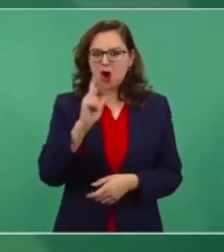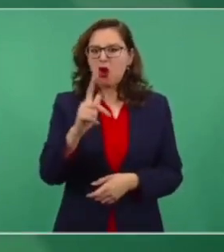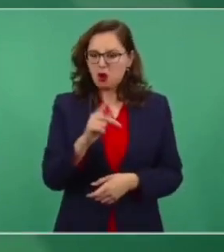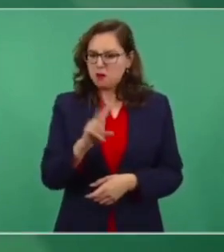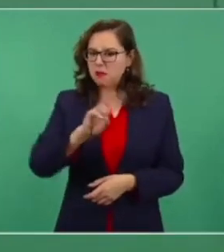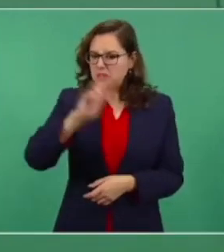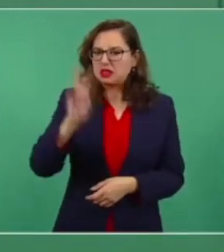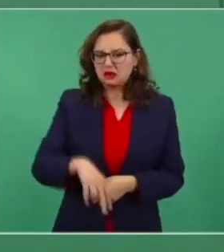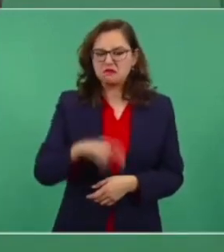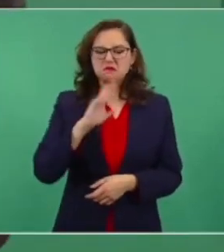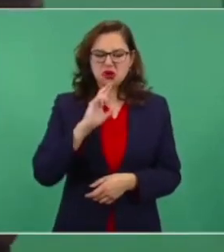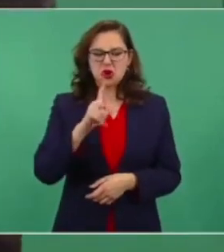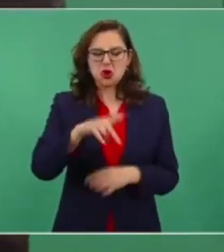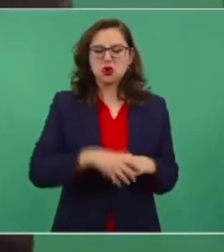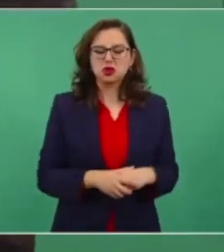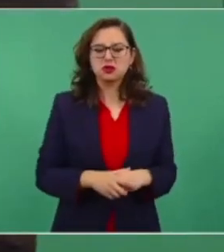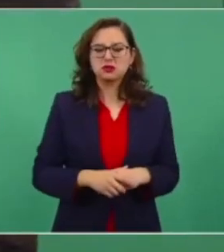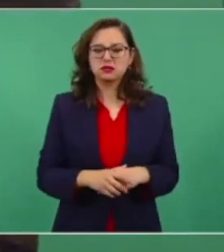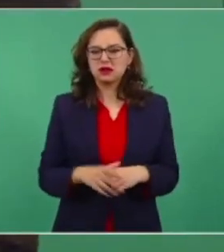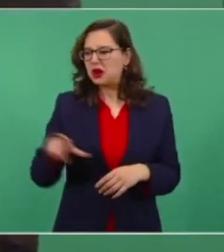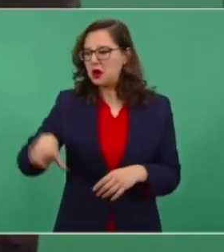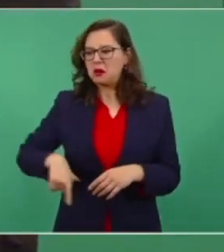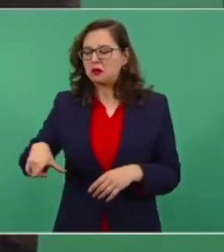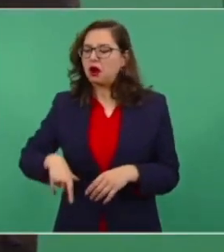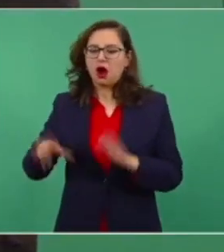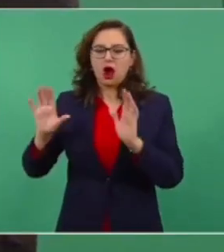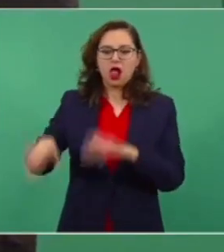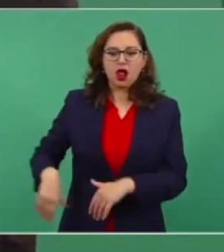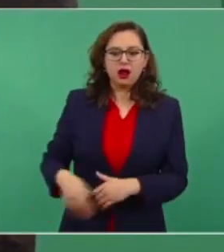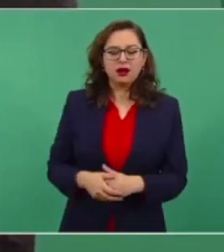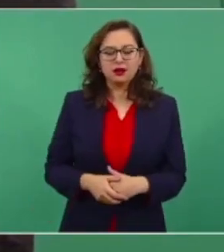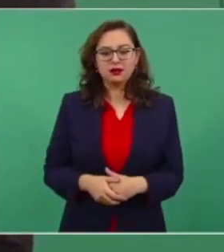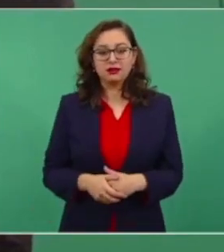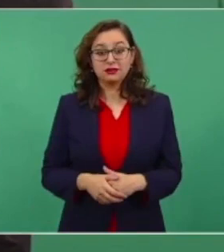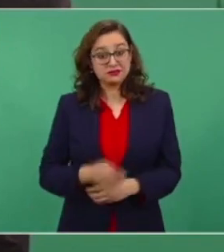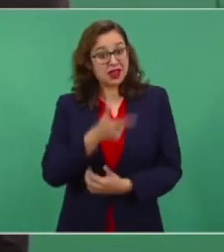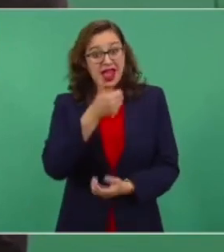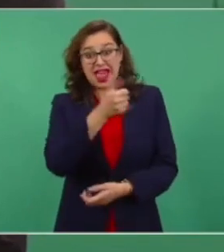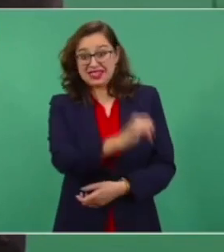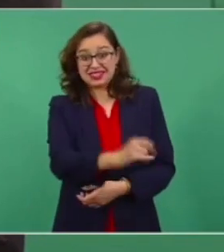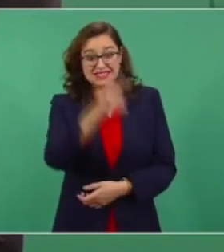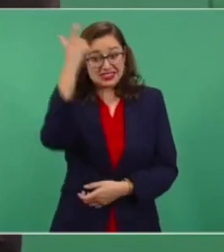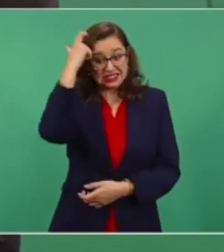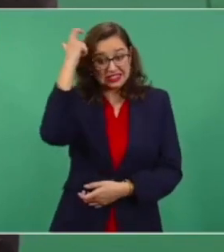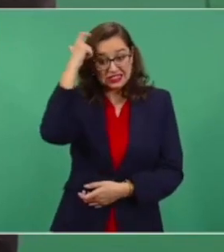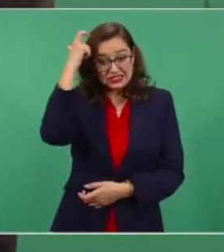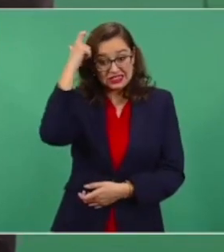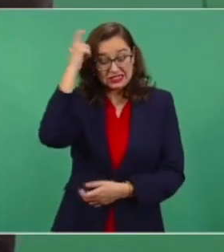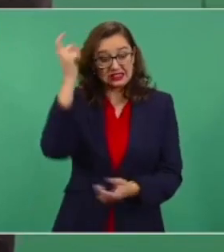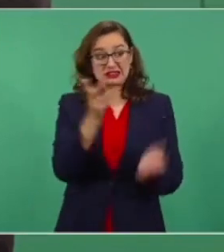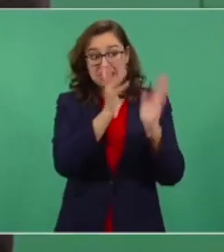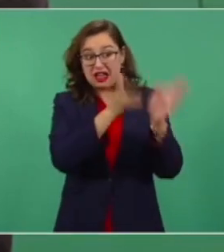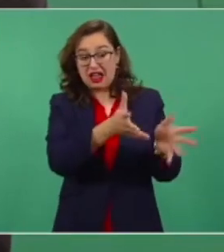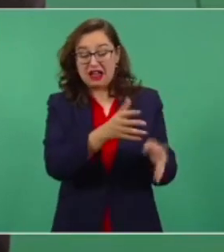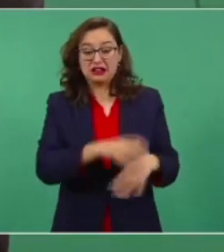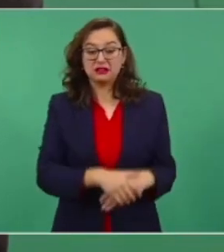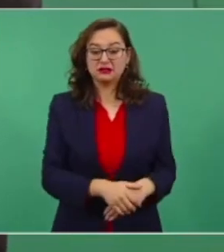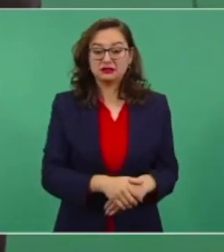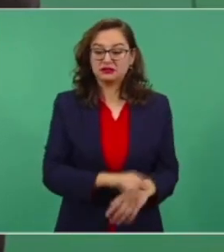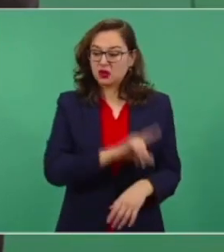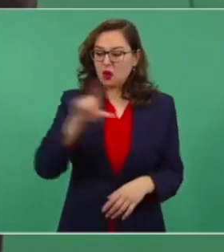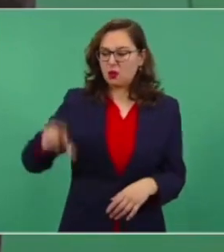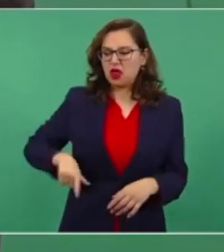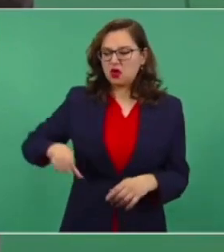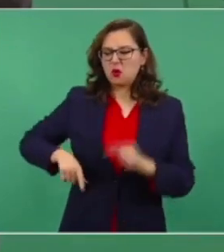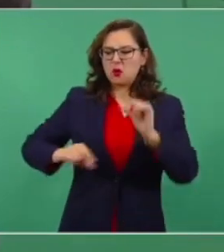el sector privado que el sector público. y que había que diluir al Estado